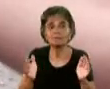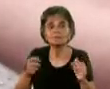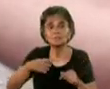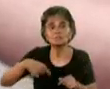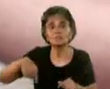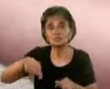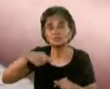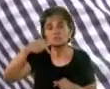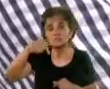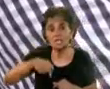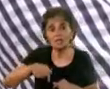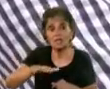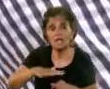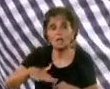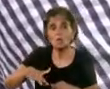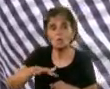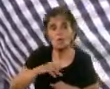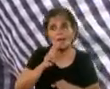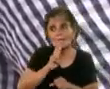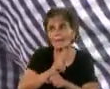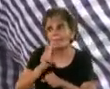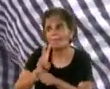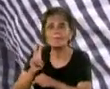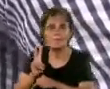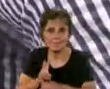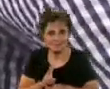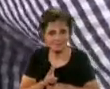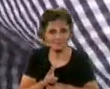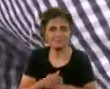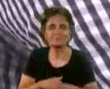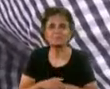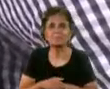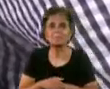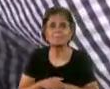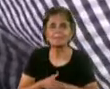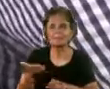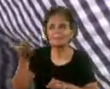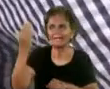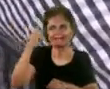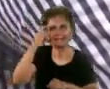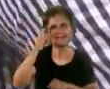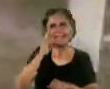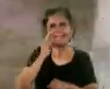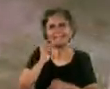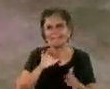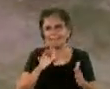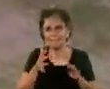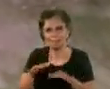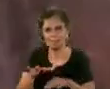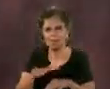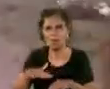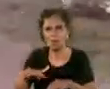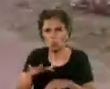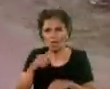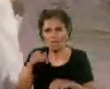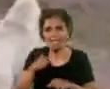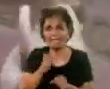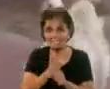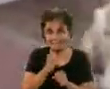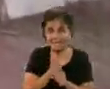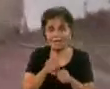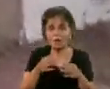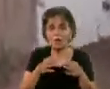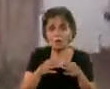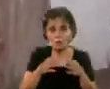hacer un abordaje territorial. Venimos trabajando hace aproximadamente 10 días en la zona con espacios